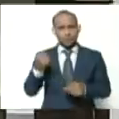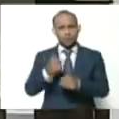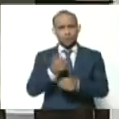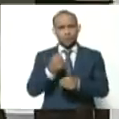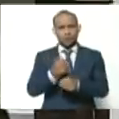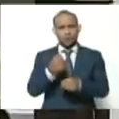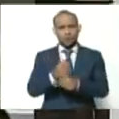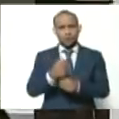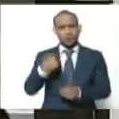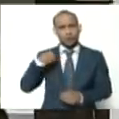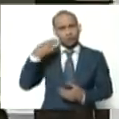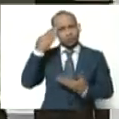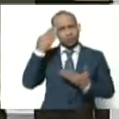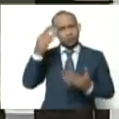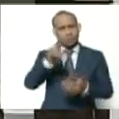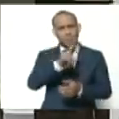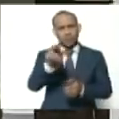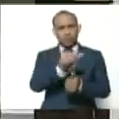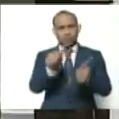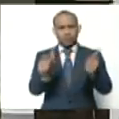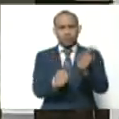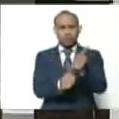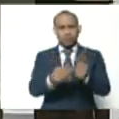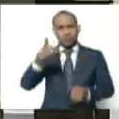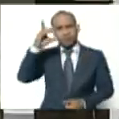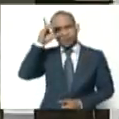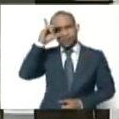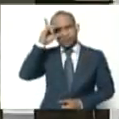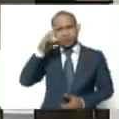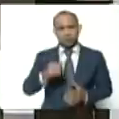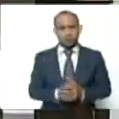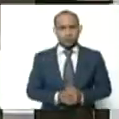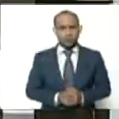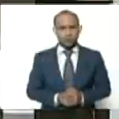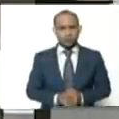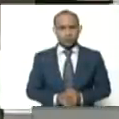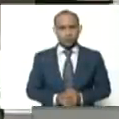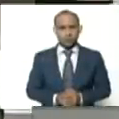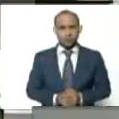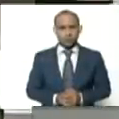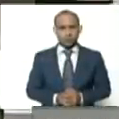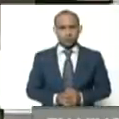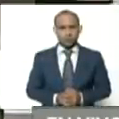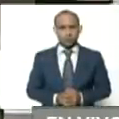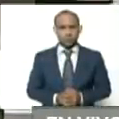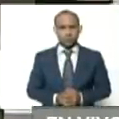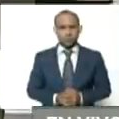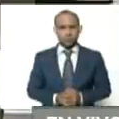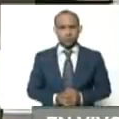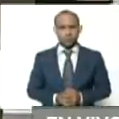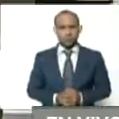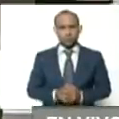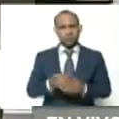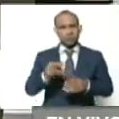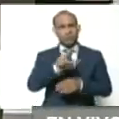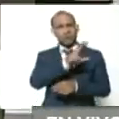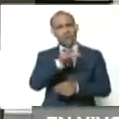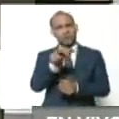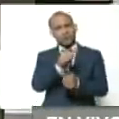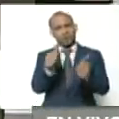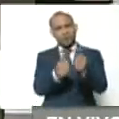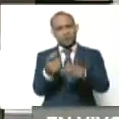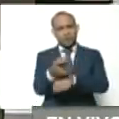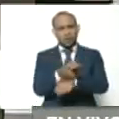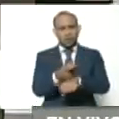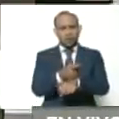trabajando. Mi saludo a la vicepresidenta ejecutiva, doctora Delcy Rodríguez, a los vicepresidentes de